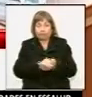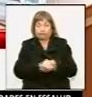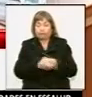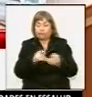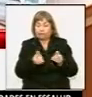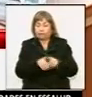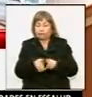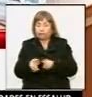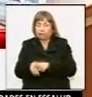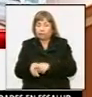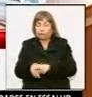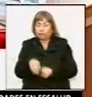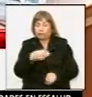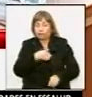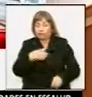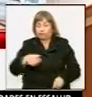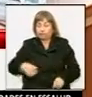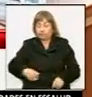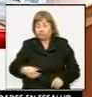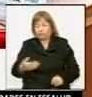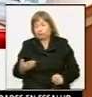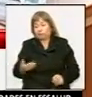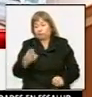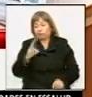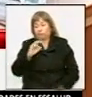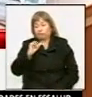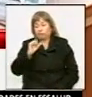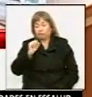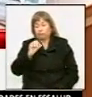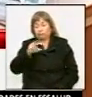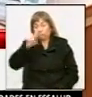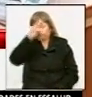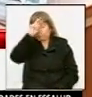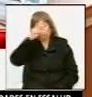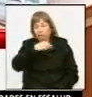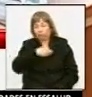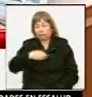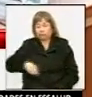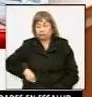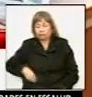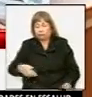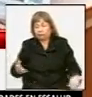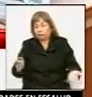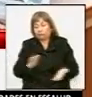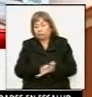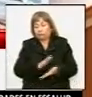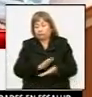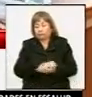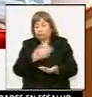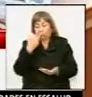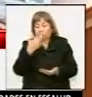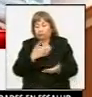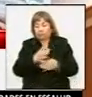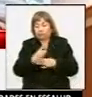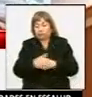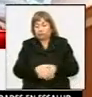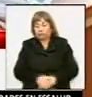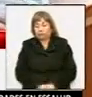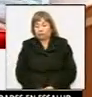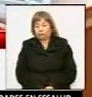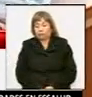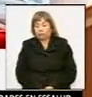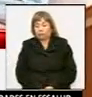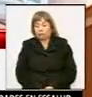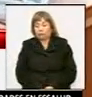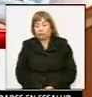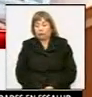tenga conocimiento el presidente Martín Vizcarra, porque yo no voy a hablar de las partes administrativas, porque si no tendría que hacer uso más de